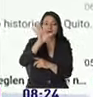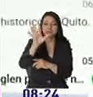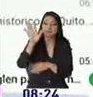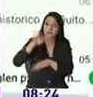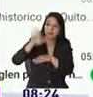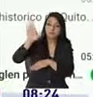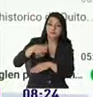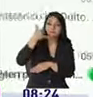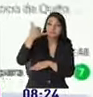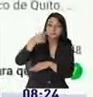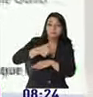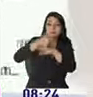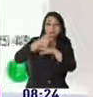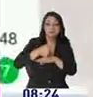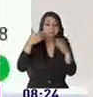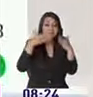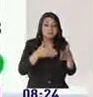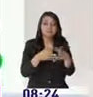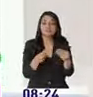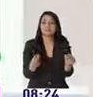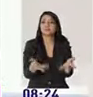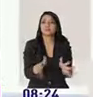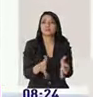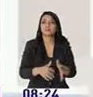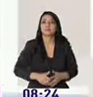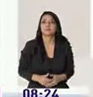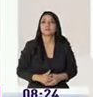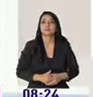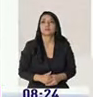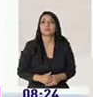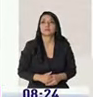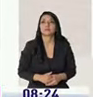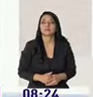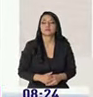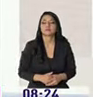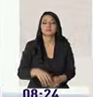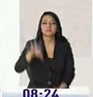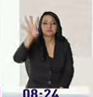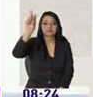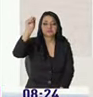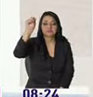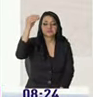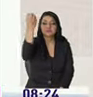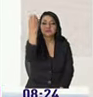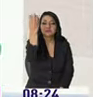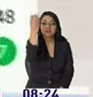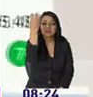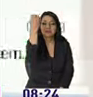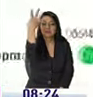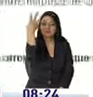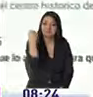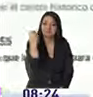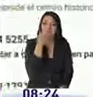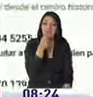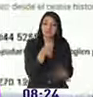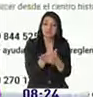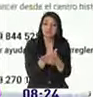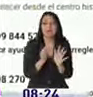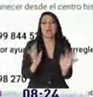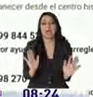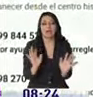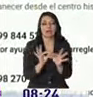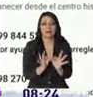correspondientes y no solucionan. Esta es. Mire, apagado el semáforo. Y los accidentes, ya cuando hay accidente, han de